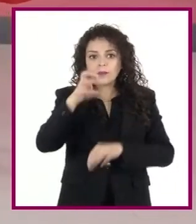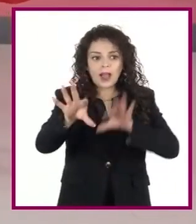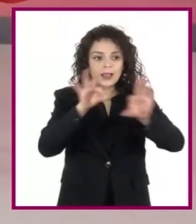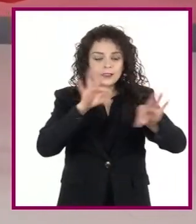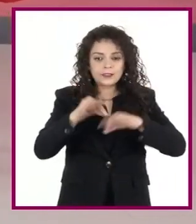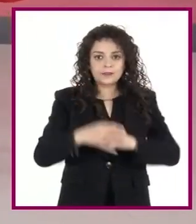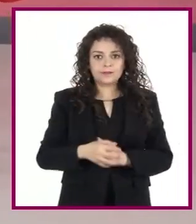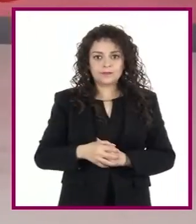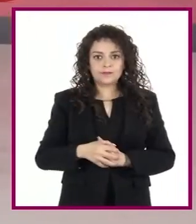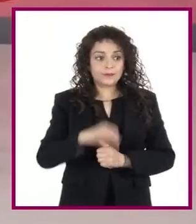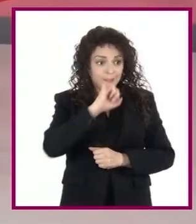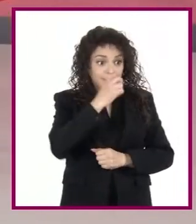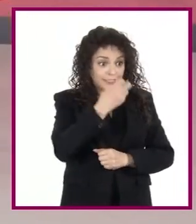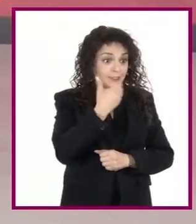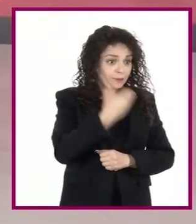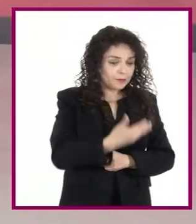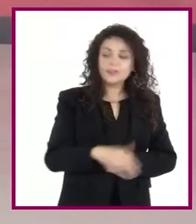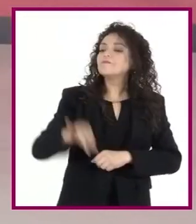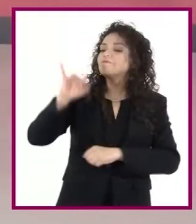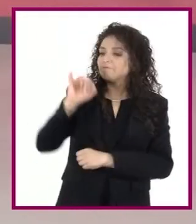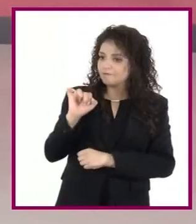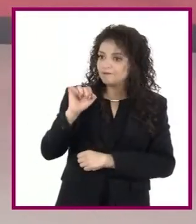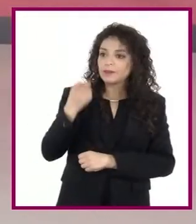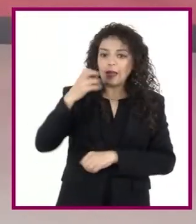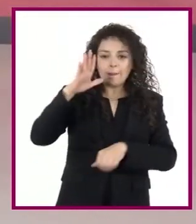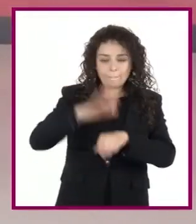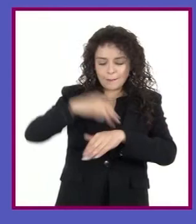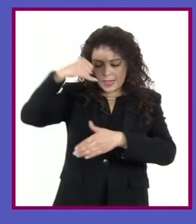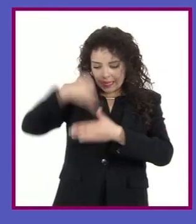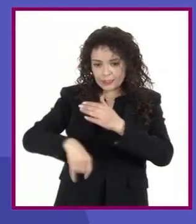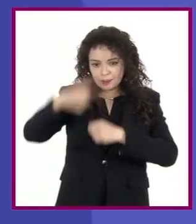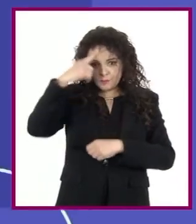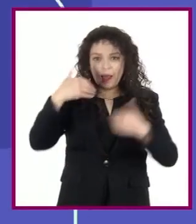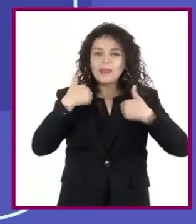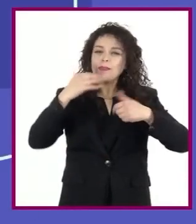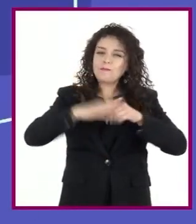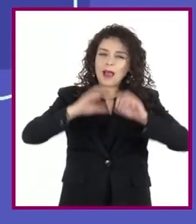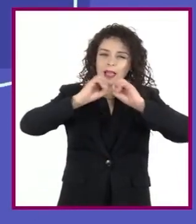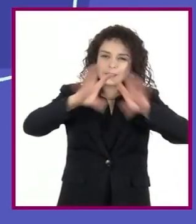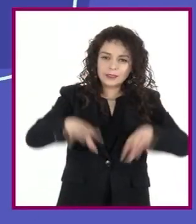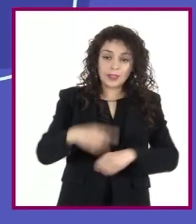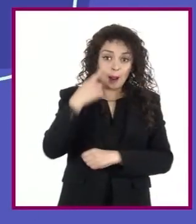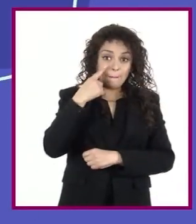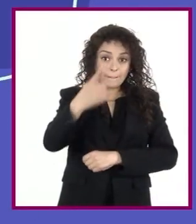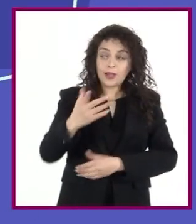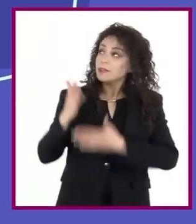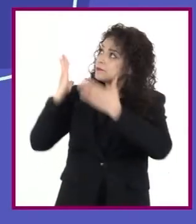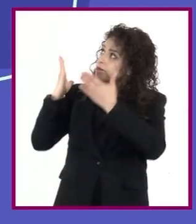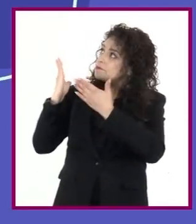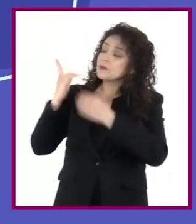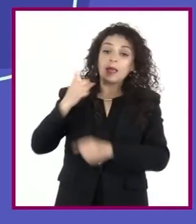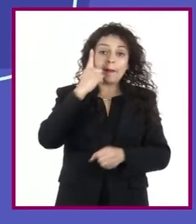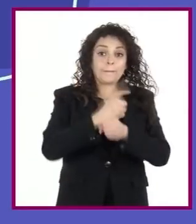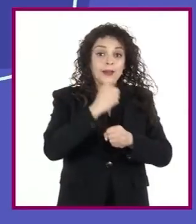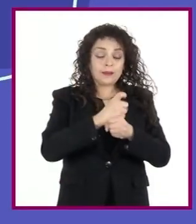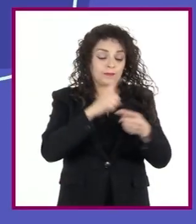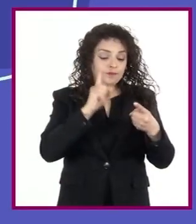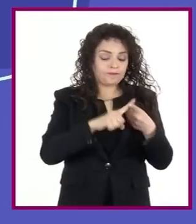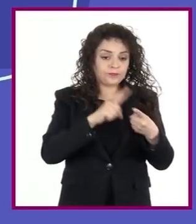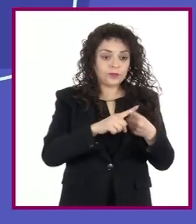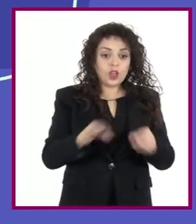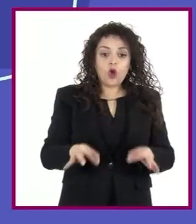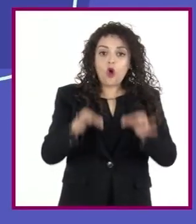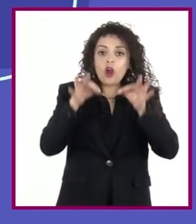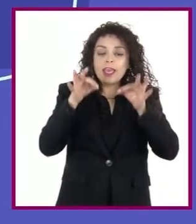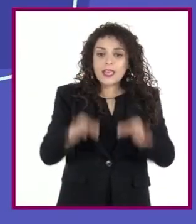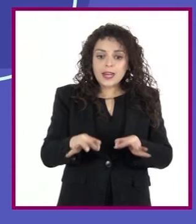Así es. Profundicemos para que quede más claro. Fuente primaria es información original